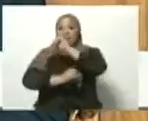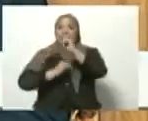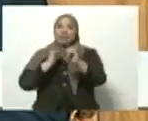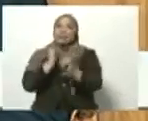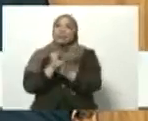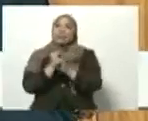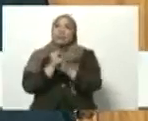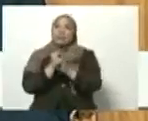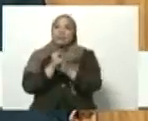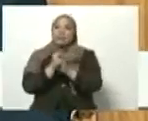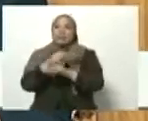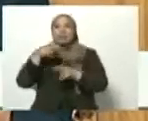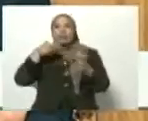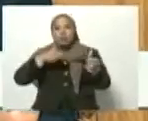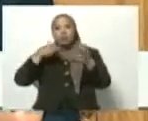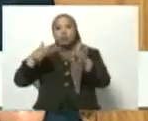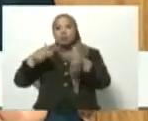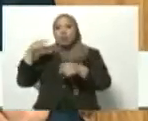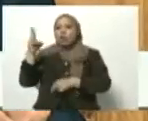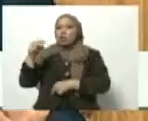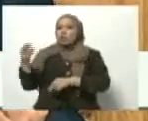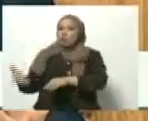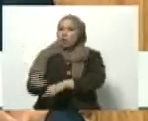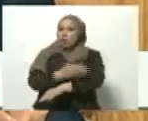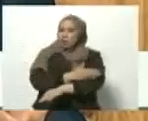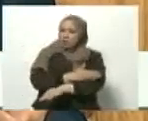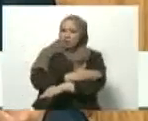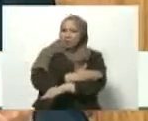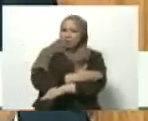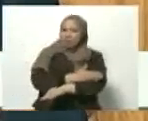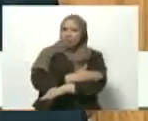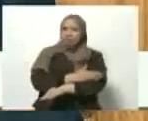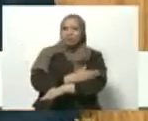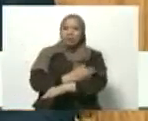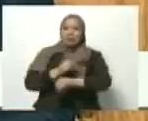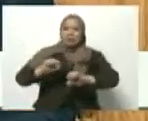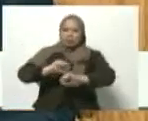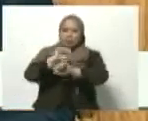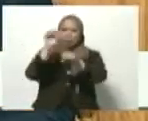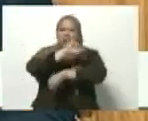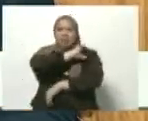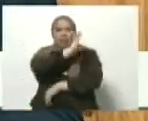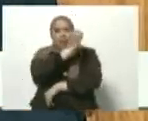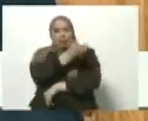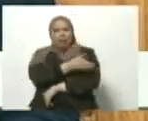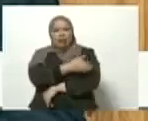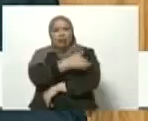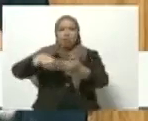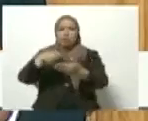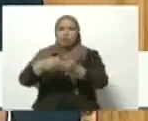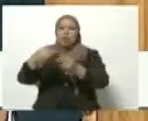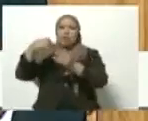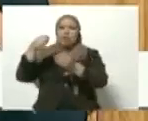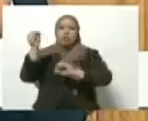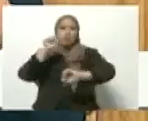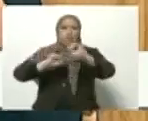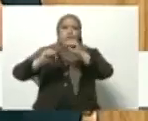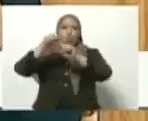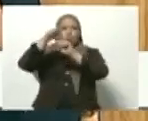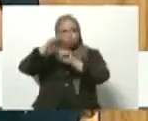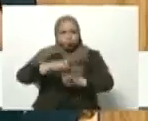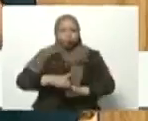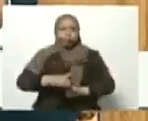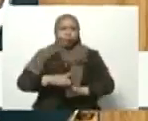tiene que desarmar. Eso nunca se había hecho contra un país con armas nucleares. Imagínense el peligro que tenemos acá. Un país,